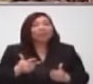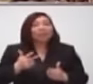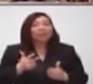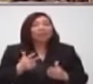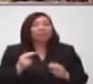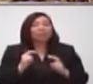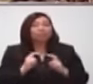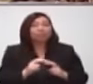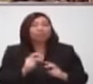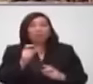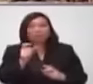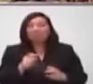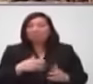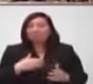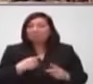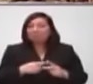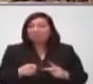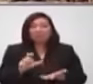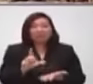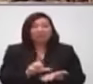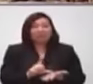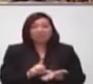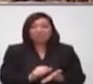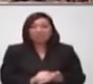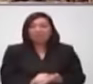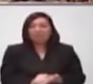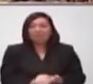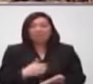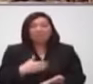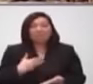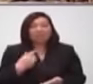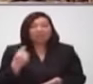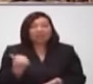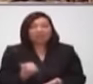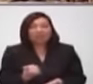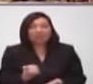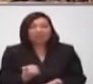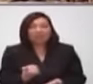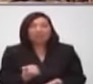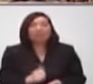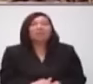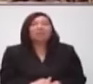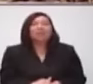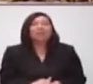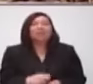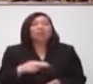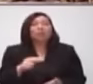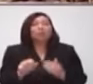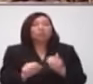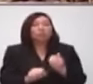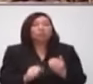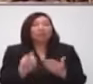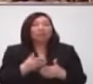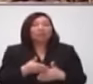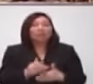tal que un ciudadano pueda salir desde el centro de Lima y pueda rápidamente ir hacia la zona norte y sur